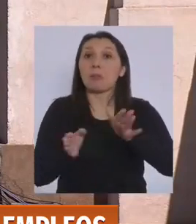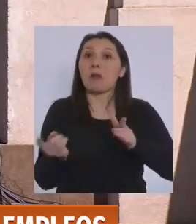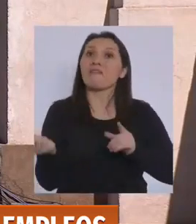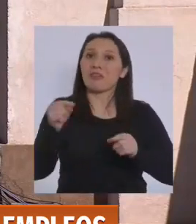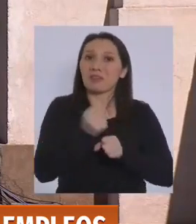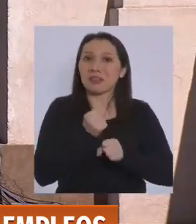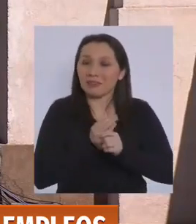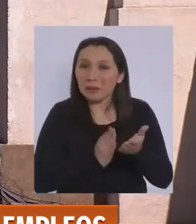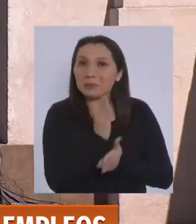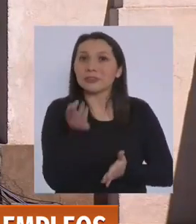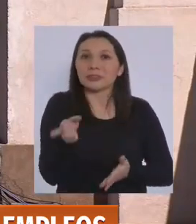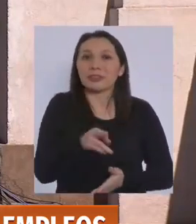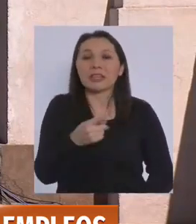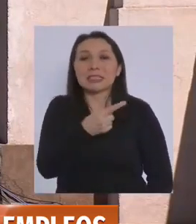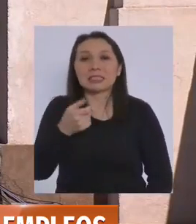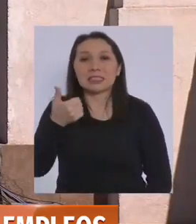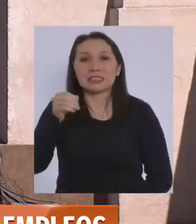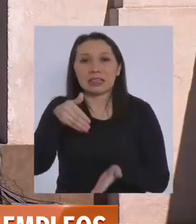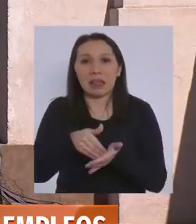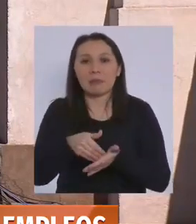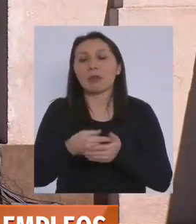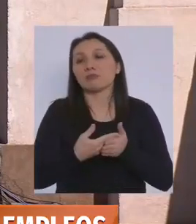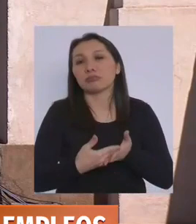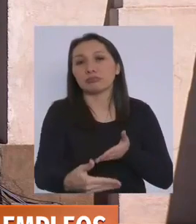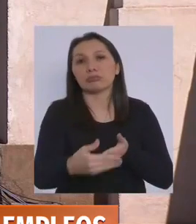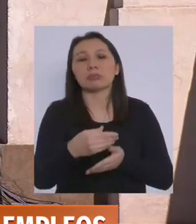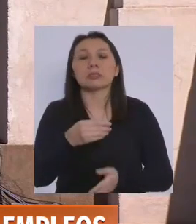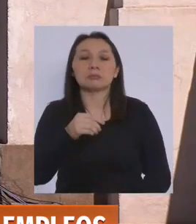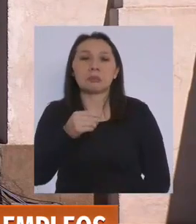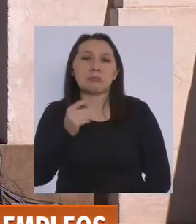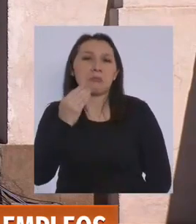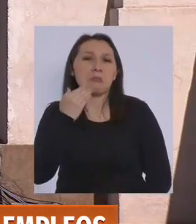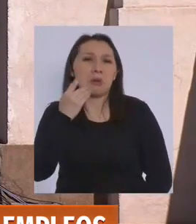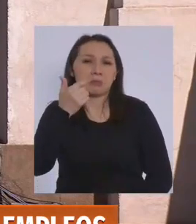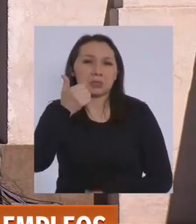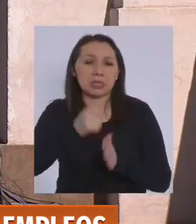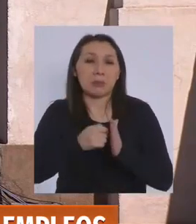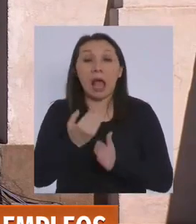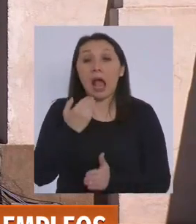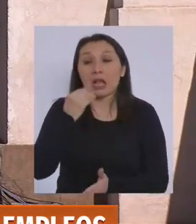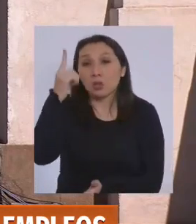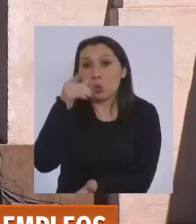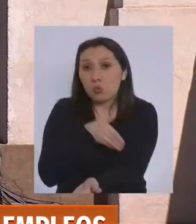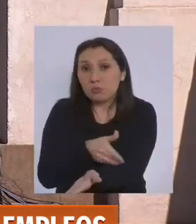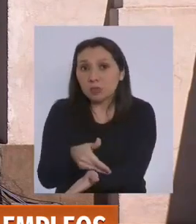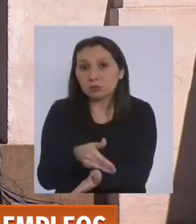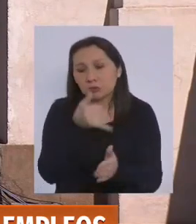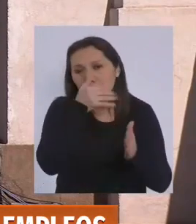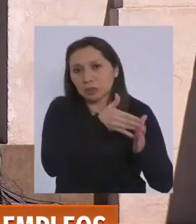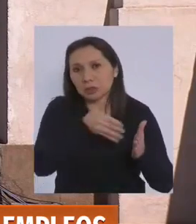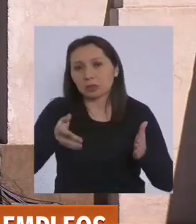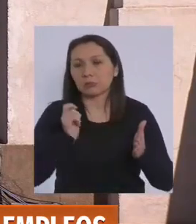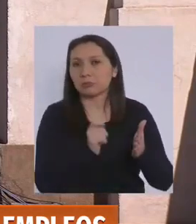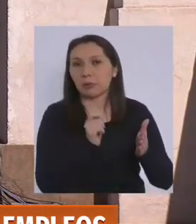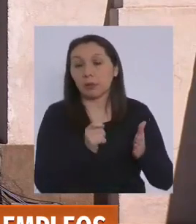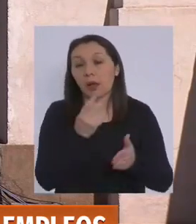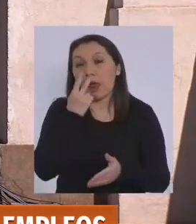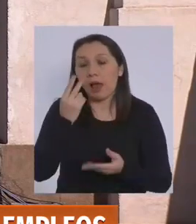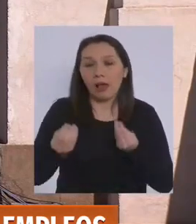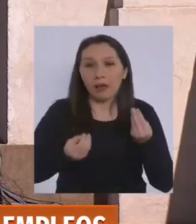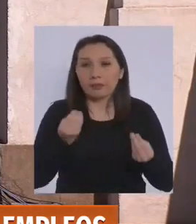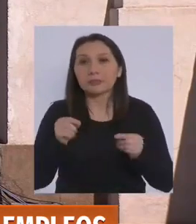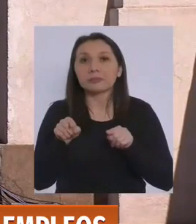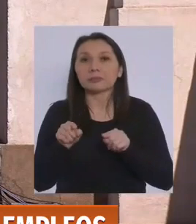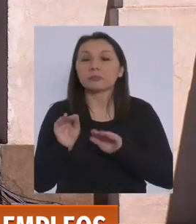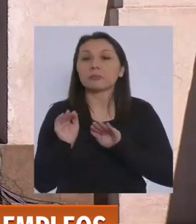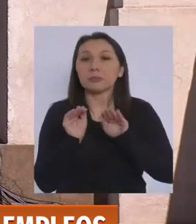pagar 160 mil pesos durante los próximos 6 meses, casi 1 millón de pesos al final del periodo. Entonces, esto de nuevo hay que verlo también